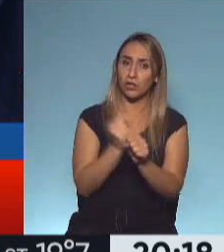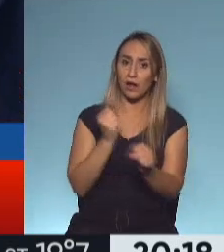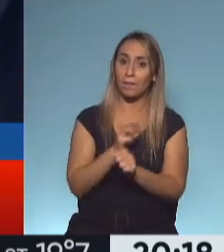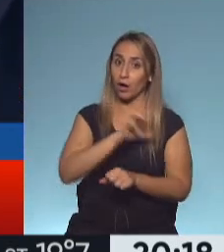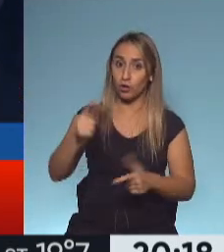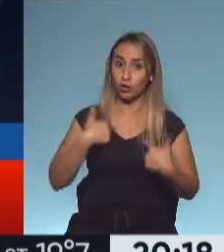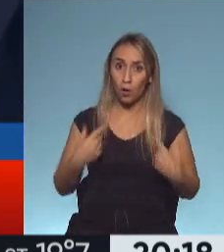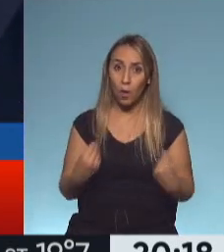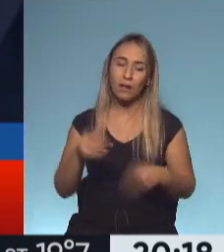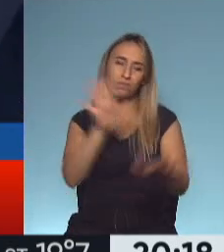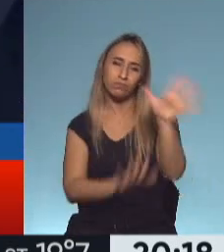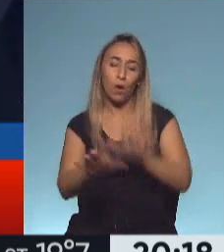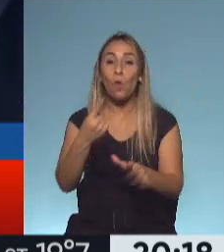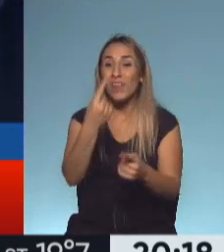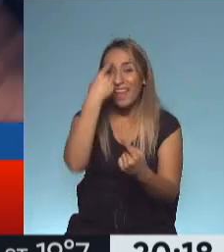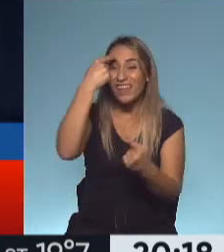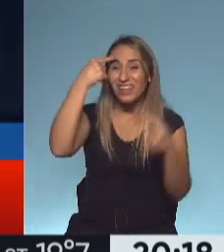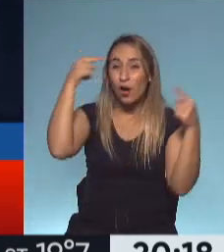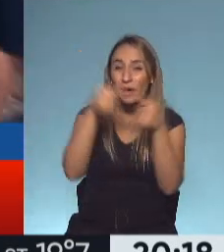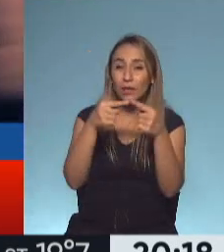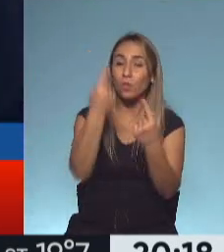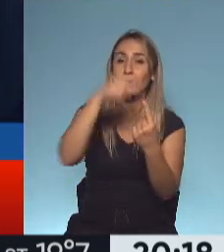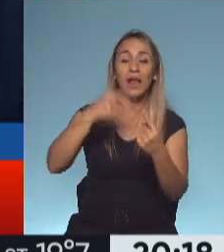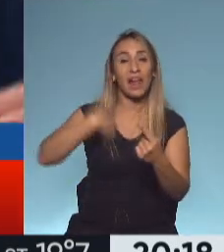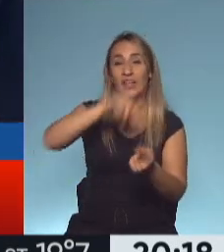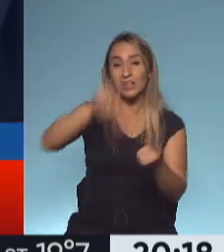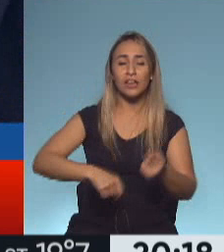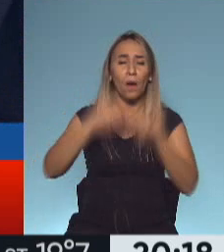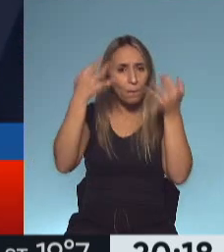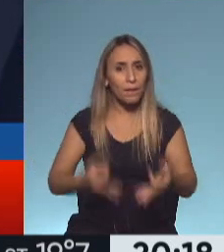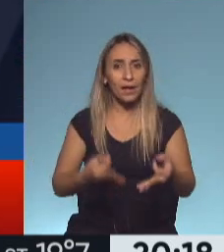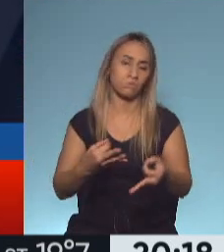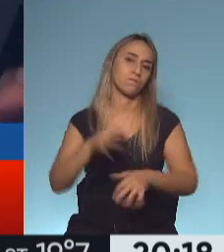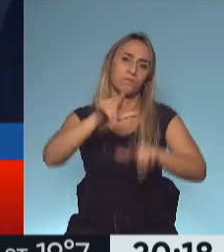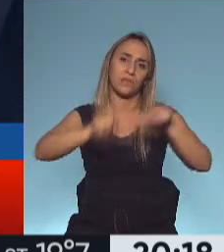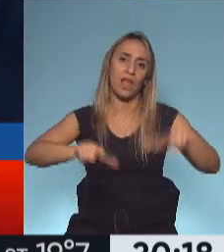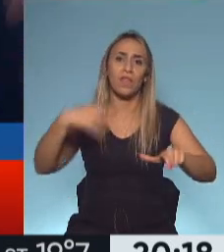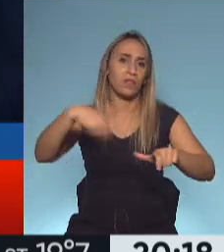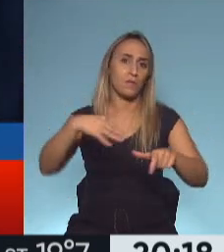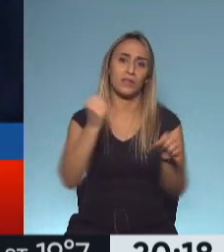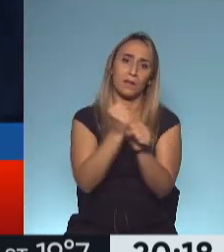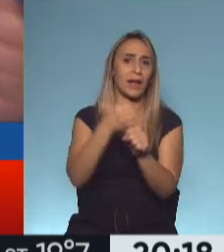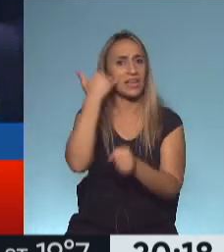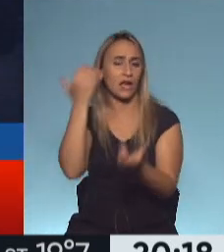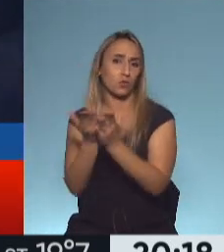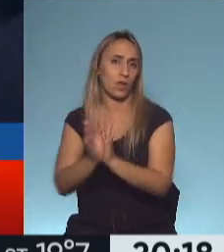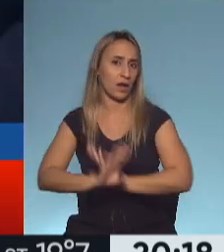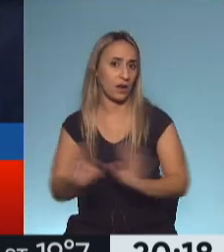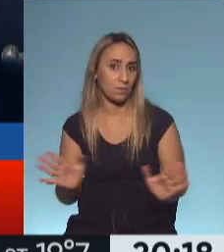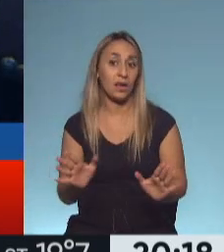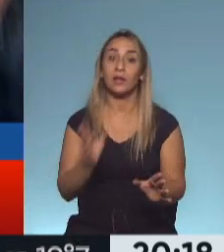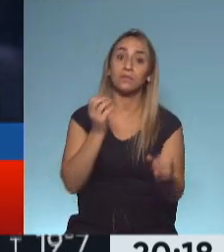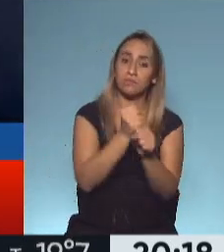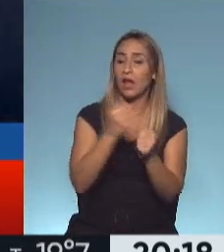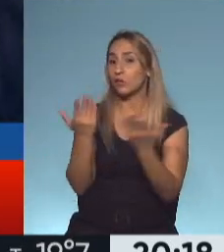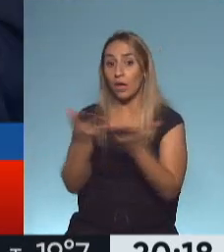trabajo y reconstruir una idea. Que para que uno le vaya bien a Argentina tiene que trabajar y estudiar. Eso es movilidad social ascendente. ¿Qué tiene que hacer alguien que le vaya bien? Trabajar y estudiar. Entonces